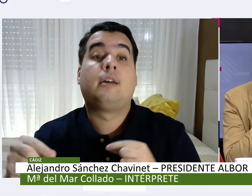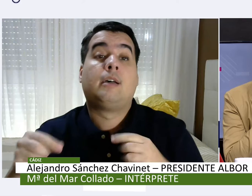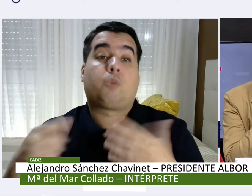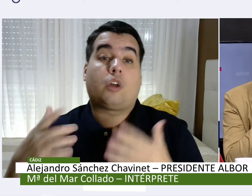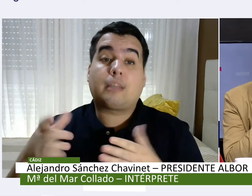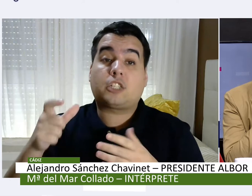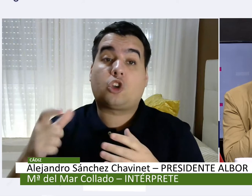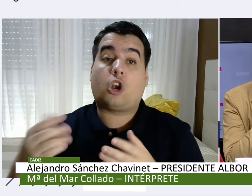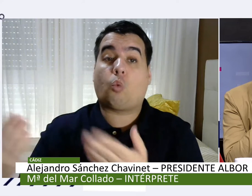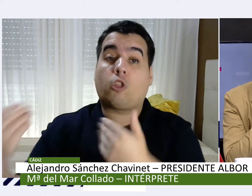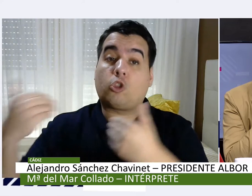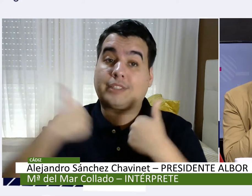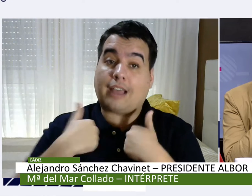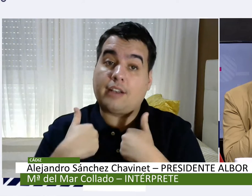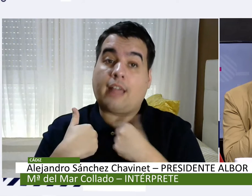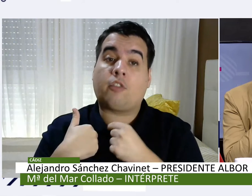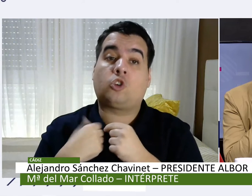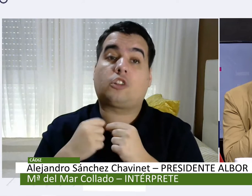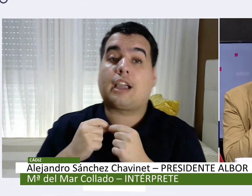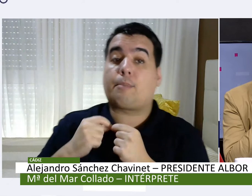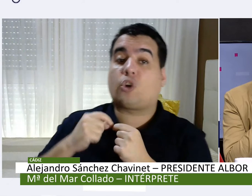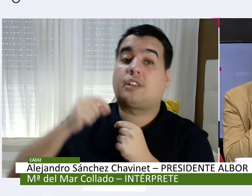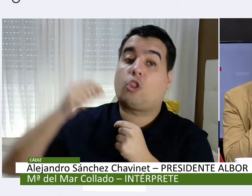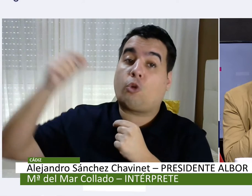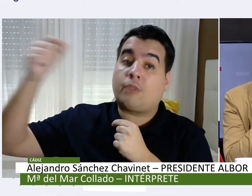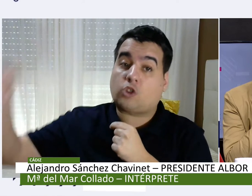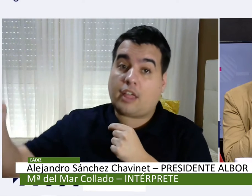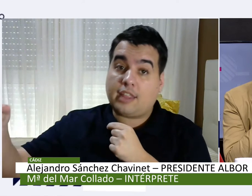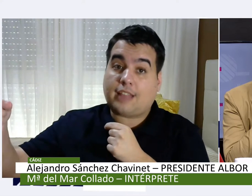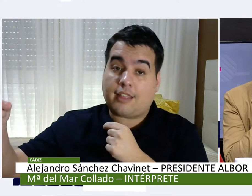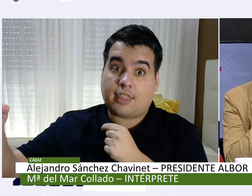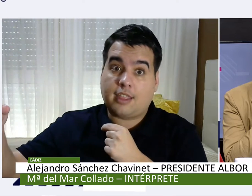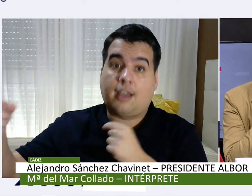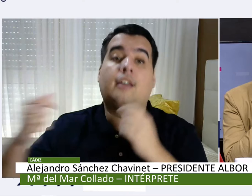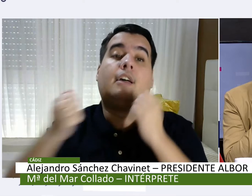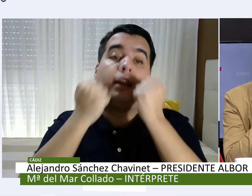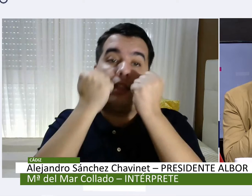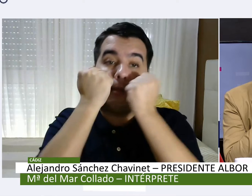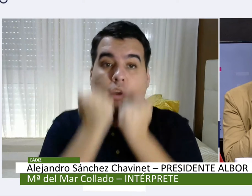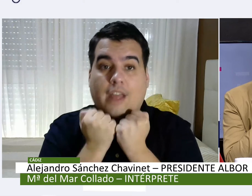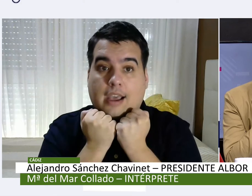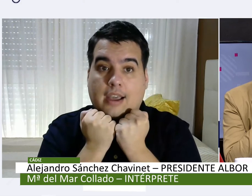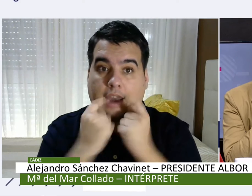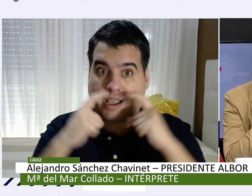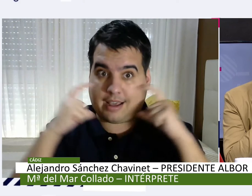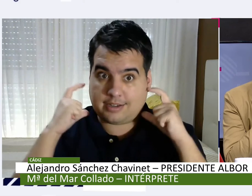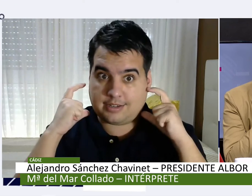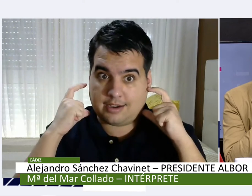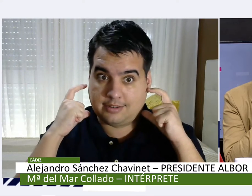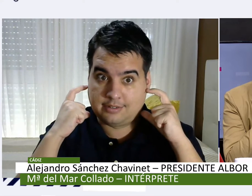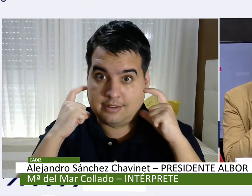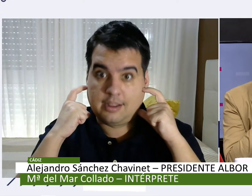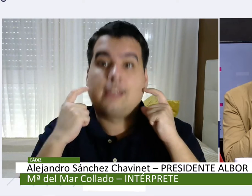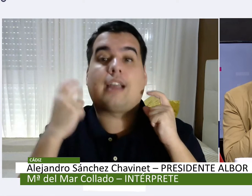distancia. Por esa persona, cuando me está mirando, tiene que ponerse 2 metros de distancia y después bajar en la